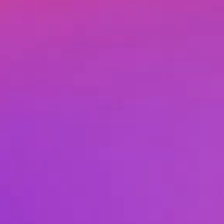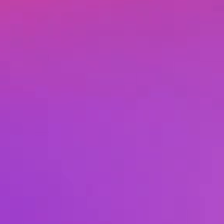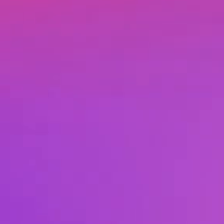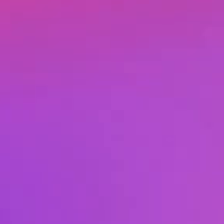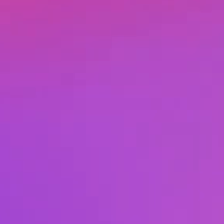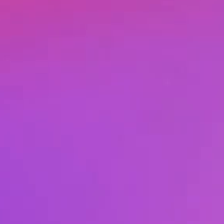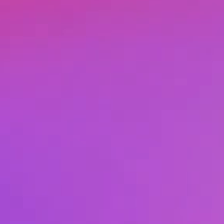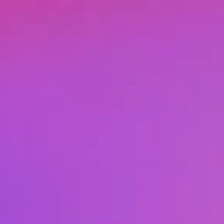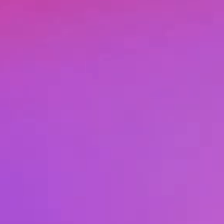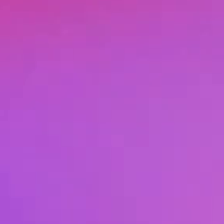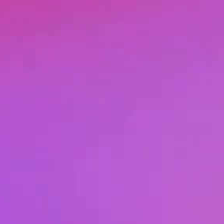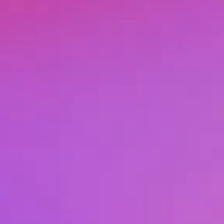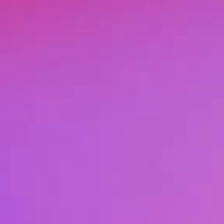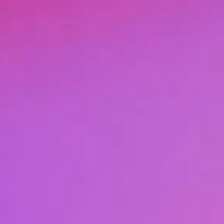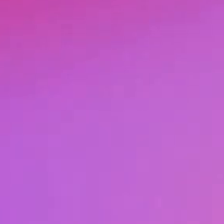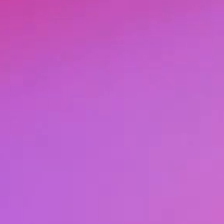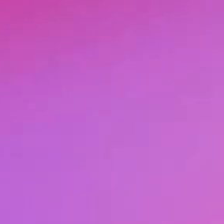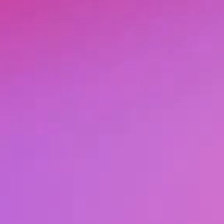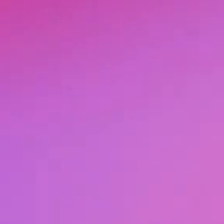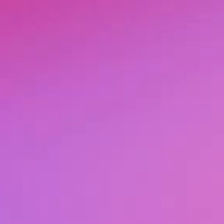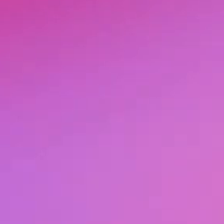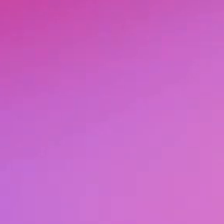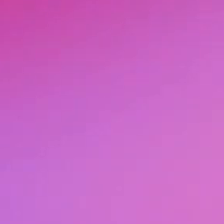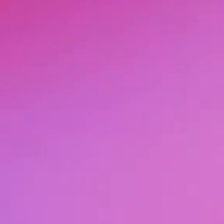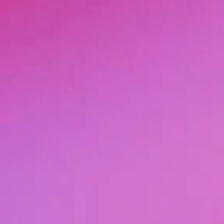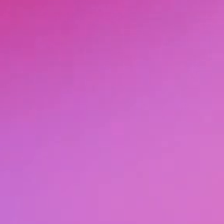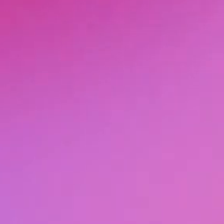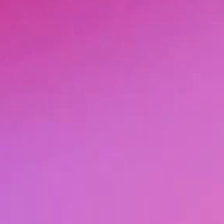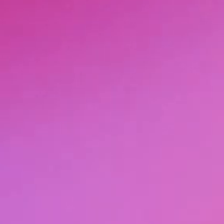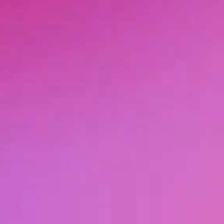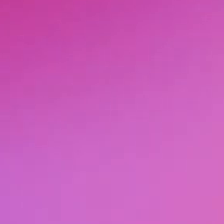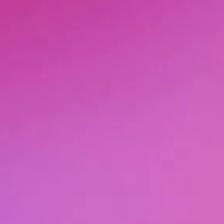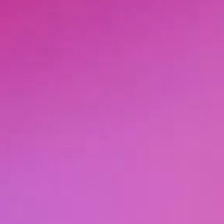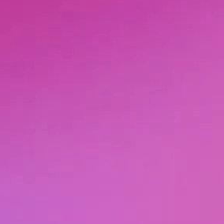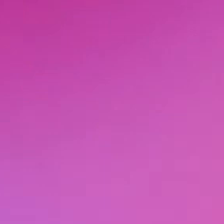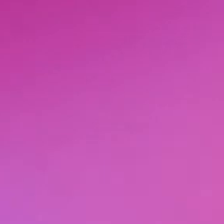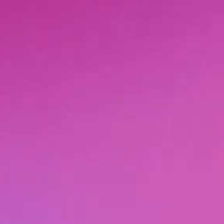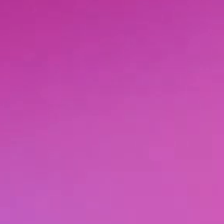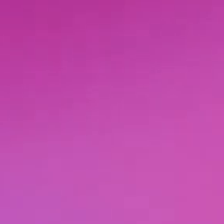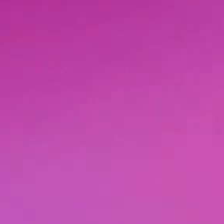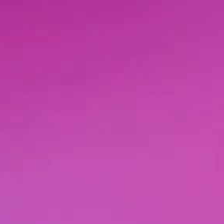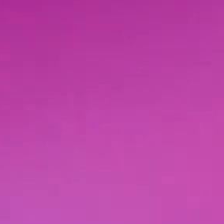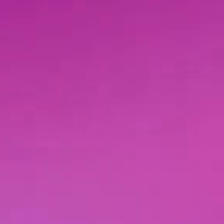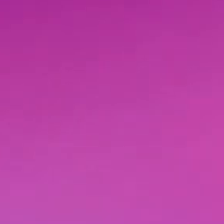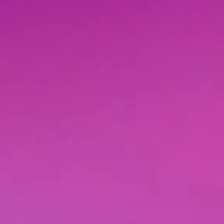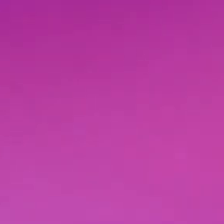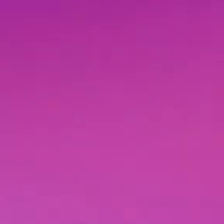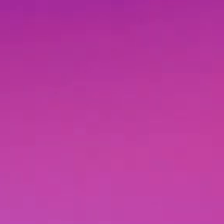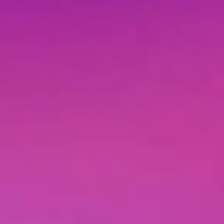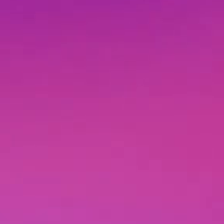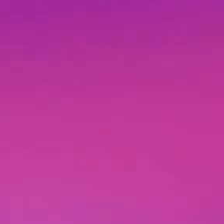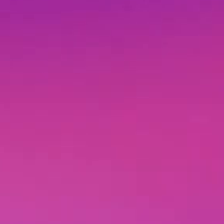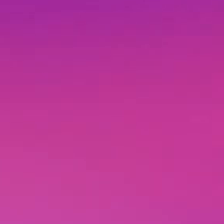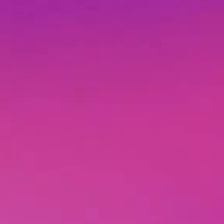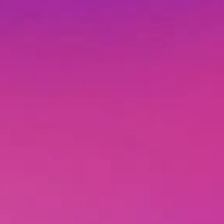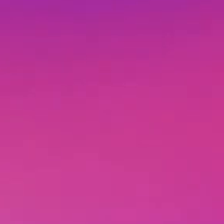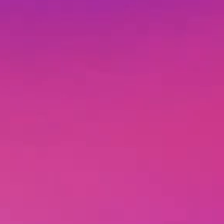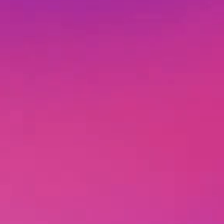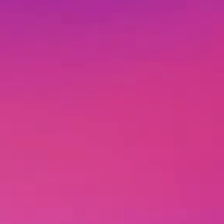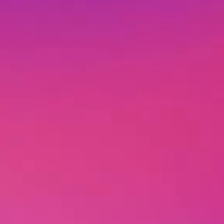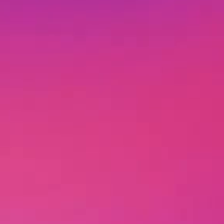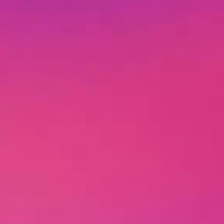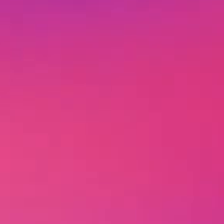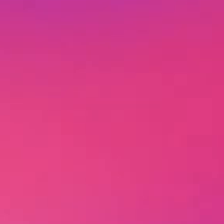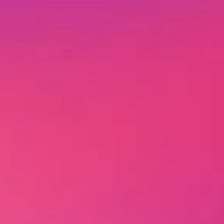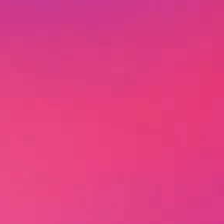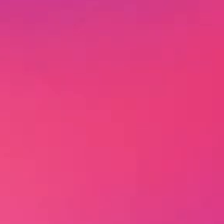Si tienes dudas o necesitas ayuda, llama al Centro de Apoyo Pedagógico a Distancia. El número de teléfono para secundaria